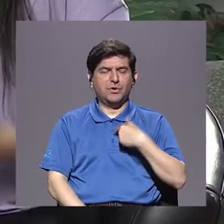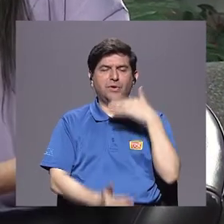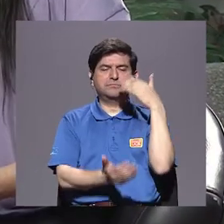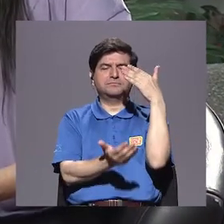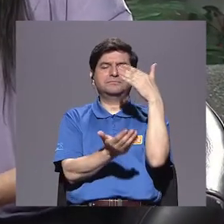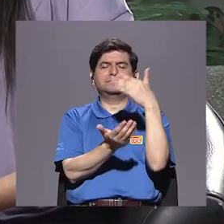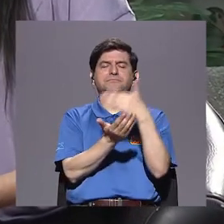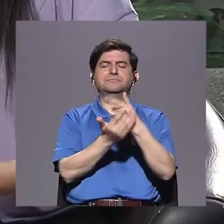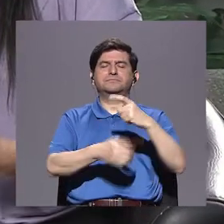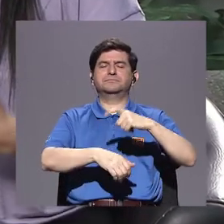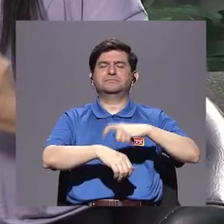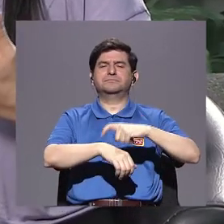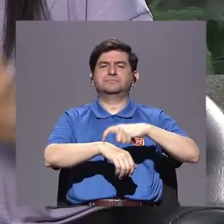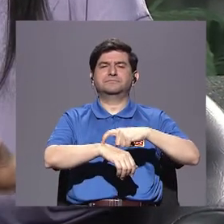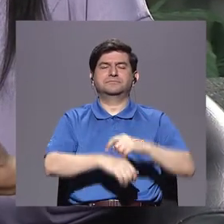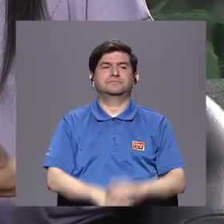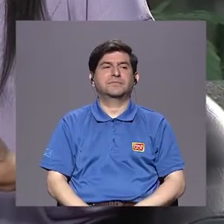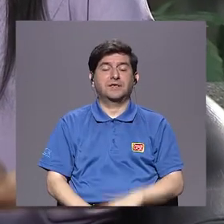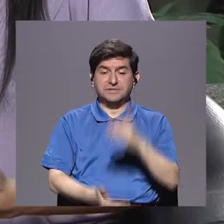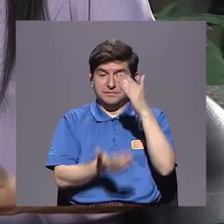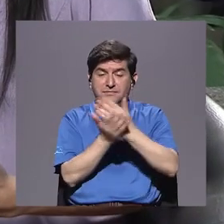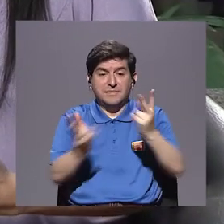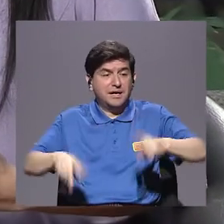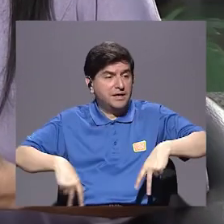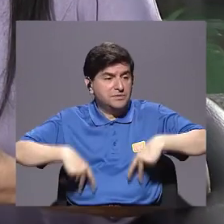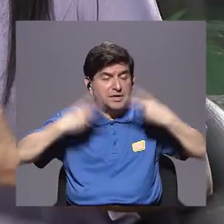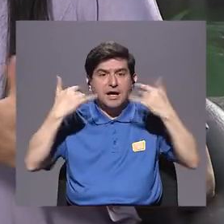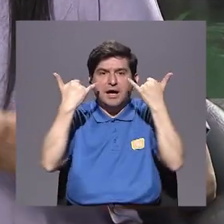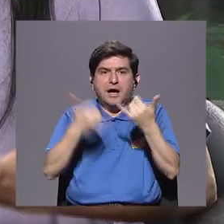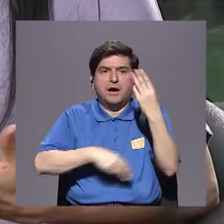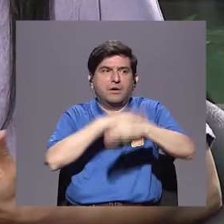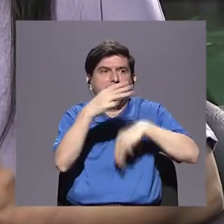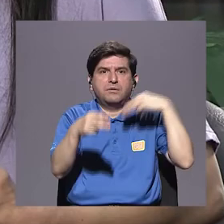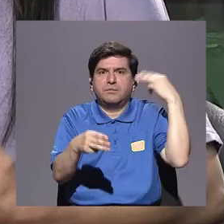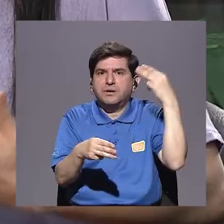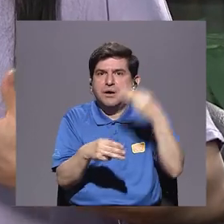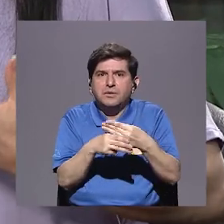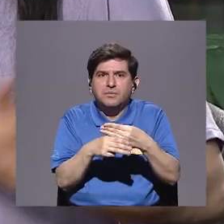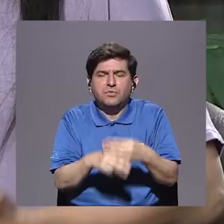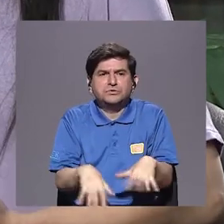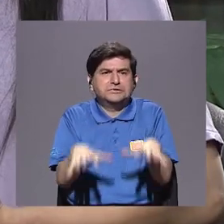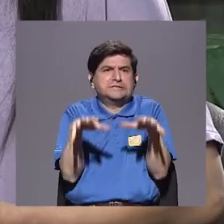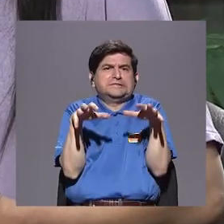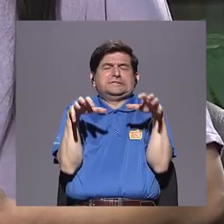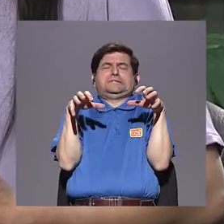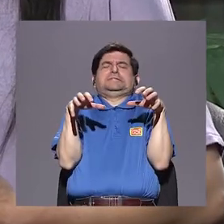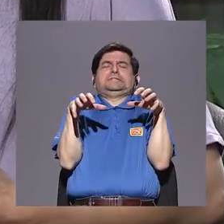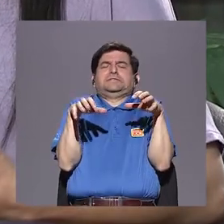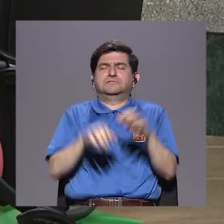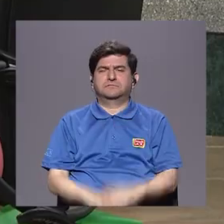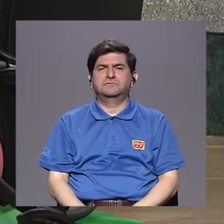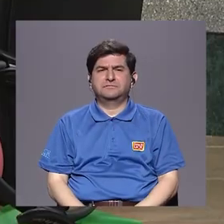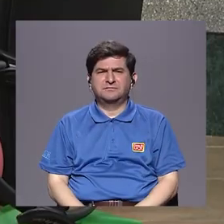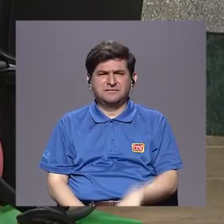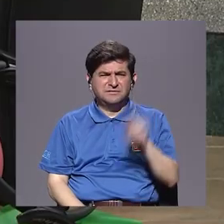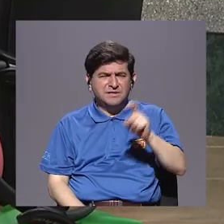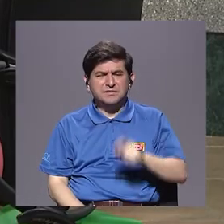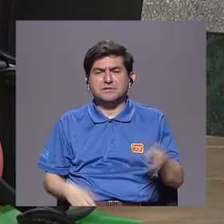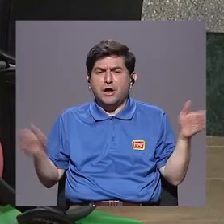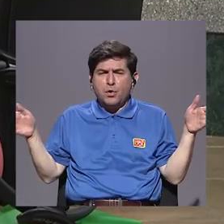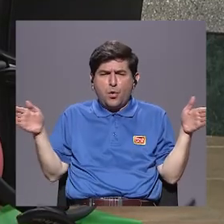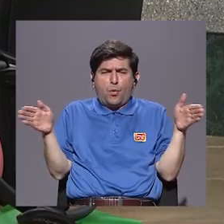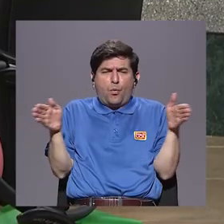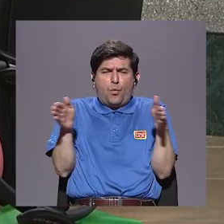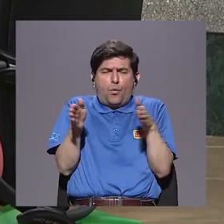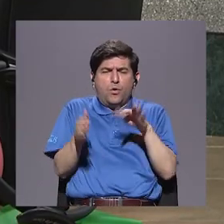una pausa en el tiempo, hacer una pausa en la vida, más ahora en un mundo que es tan estresante, en que tenemos que bajar